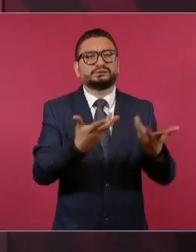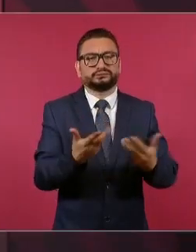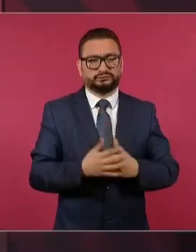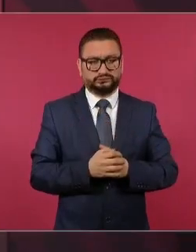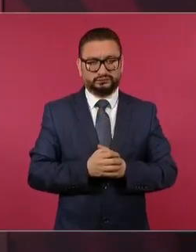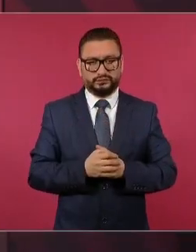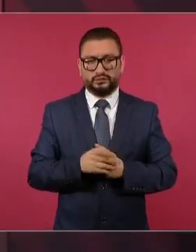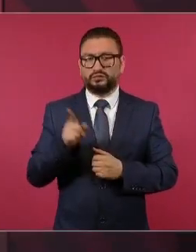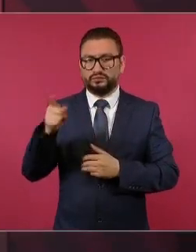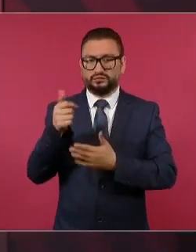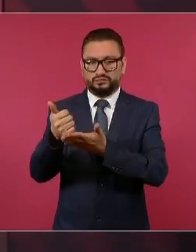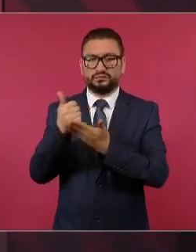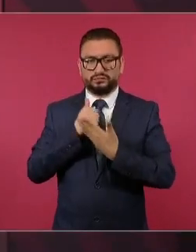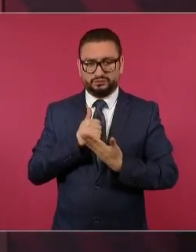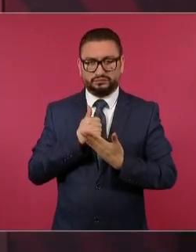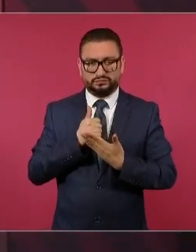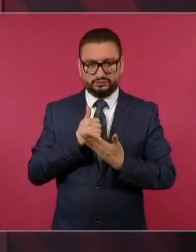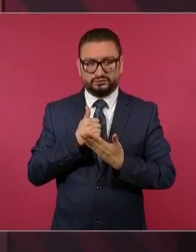Le digo, ayúdame